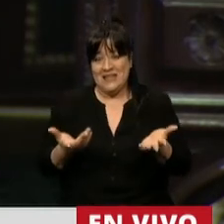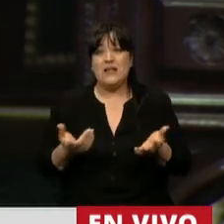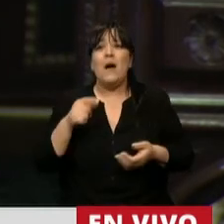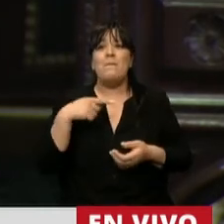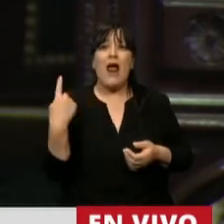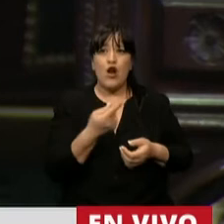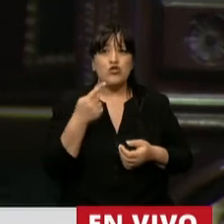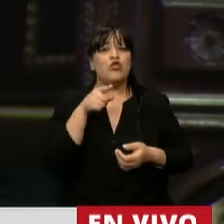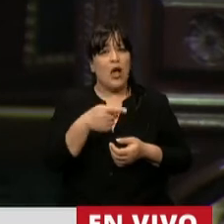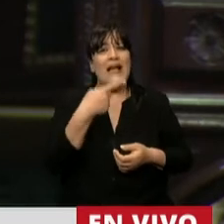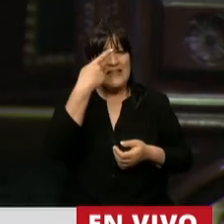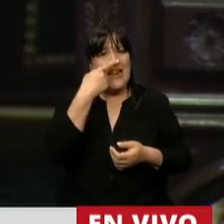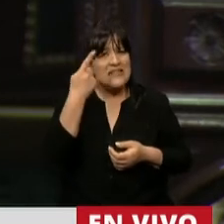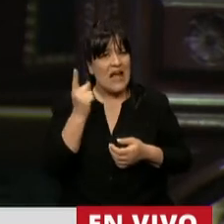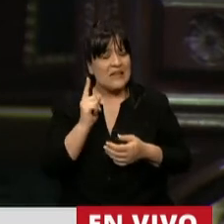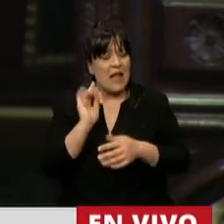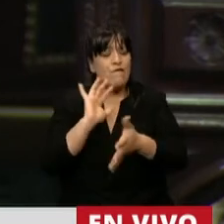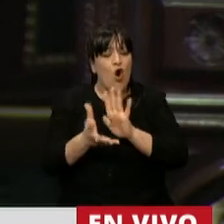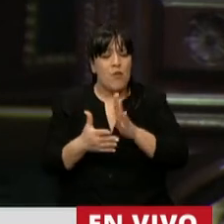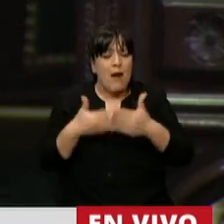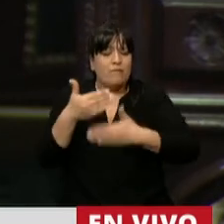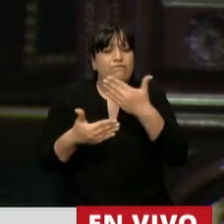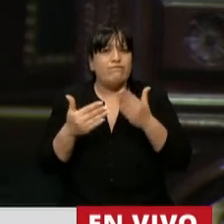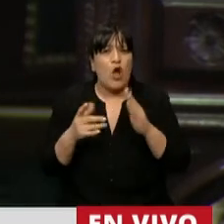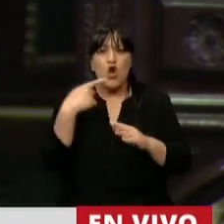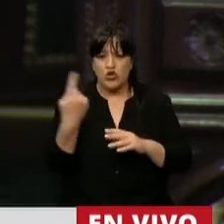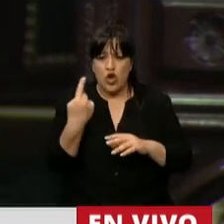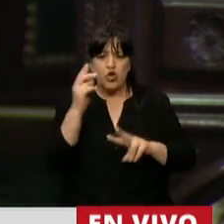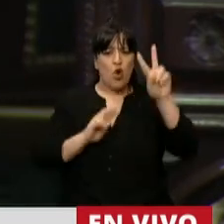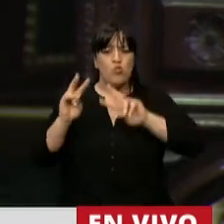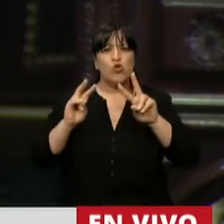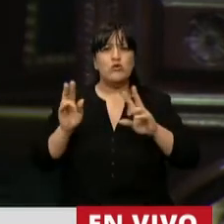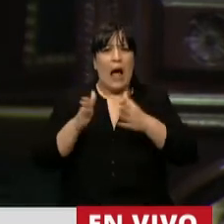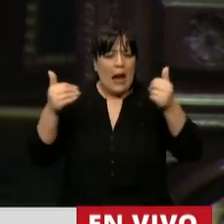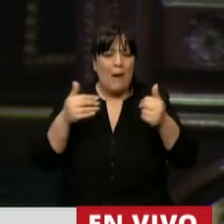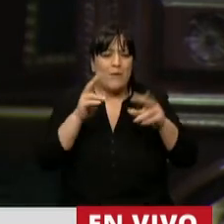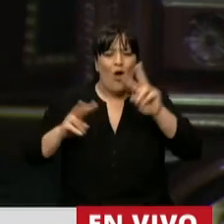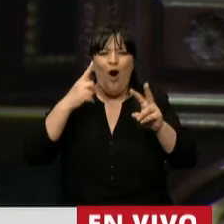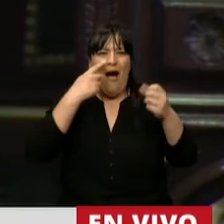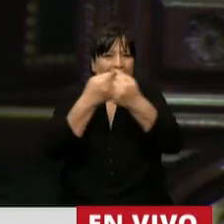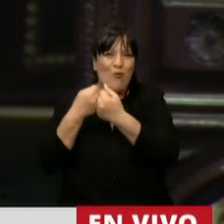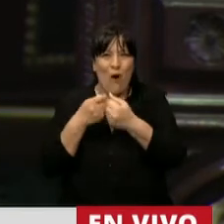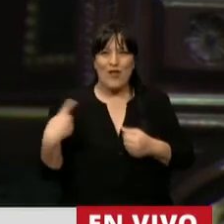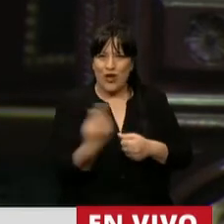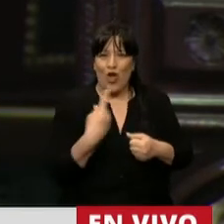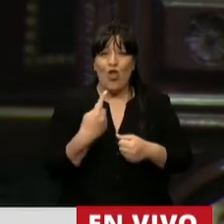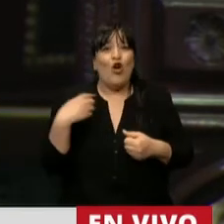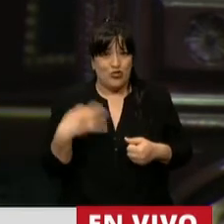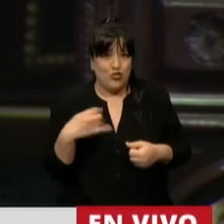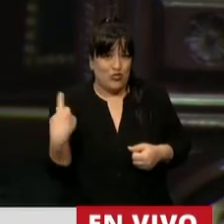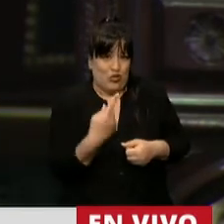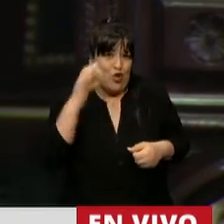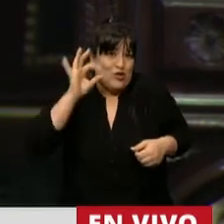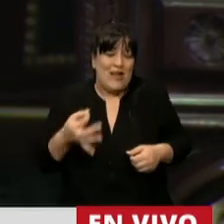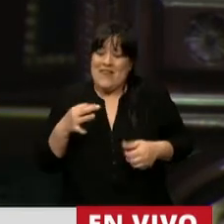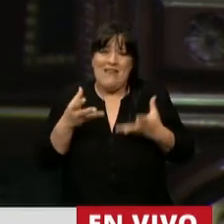Para nosotros fue muy interesante ese proceso y buscamos rápidamente los consensos. Entendíamos que teníamos que apoyar